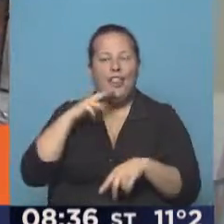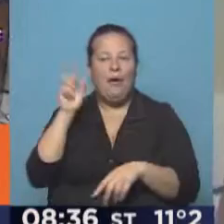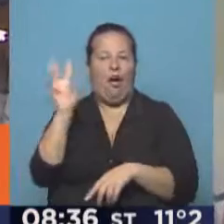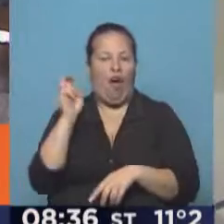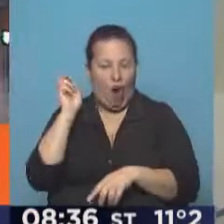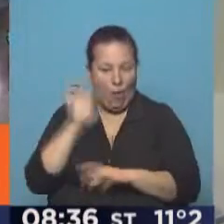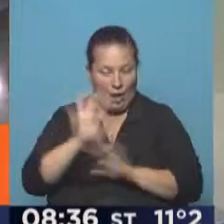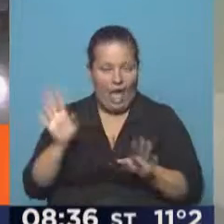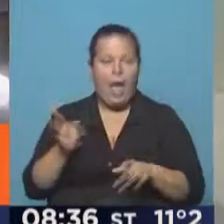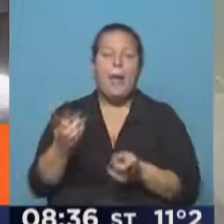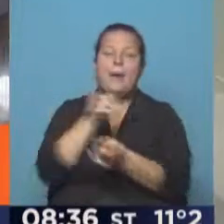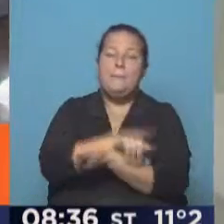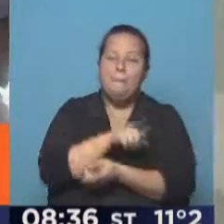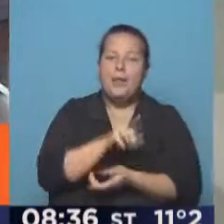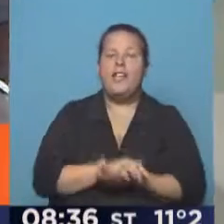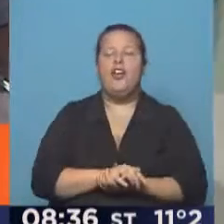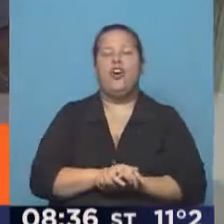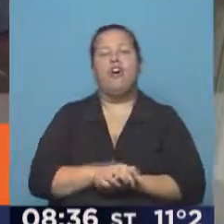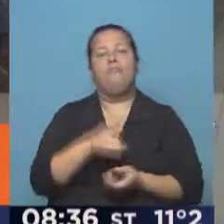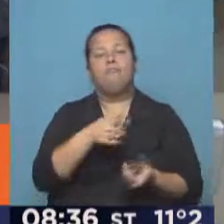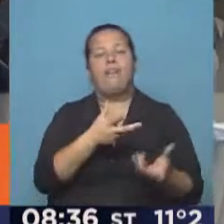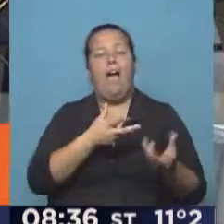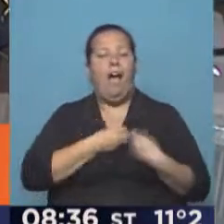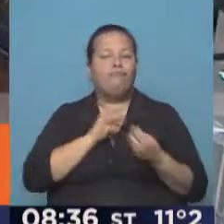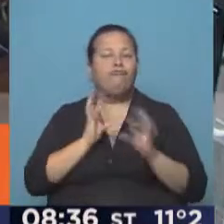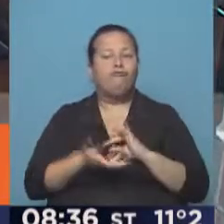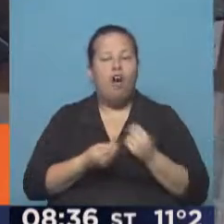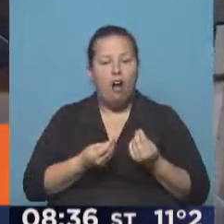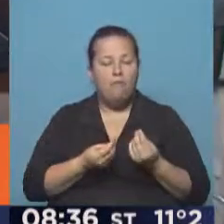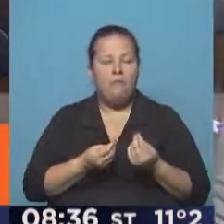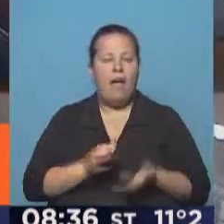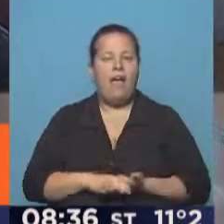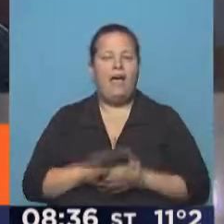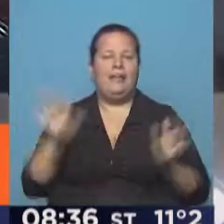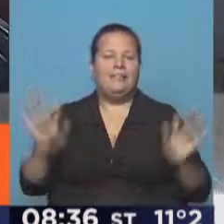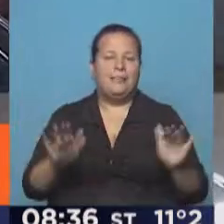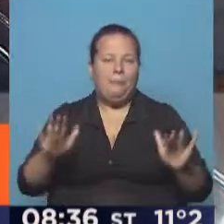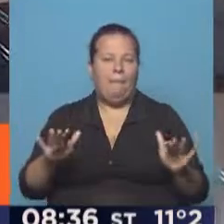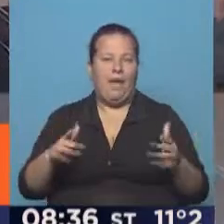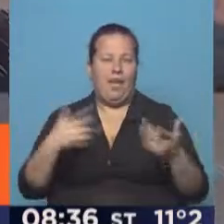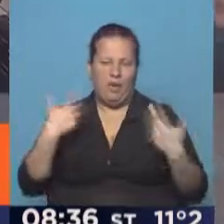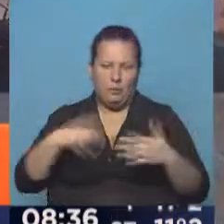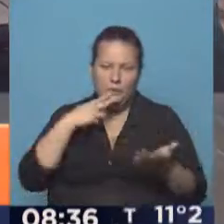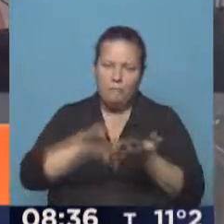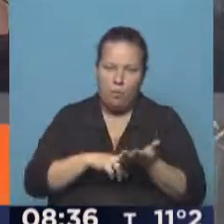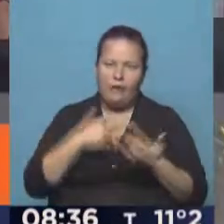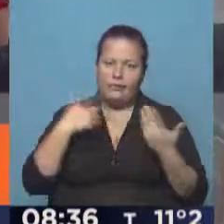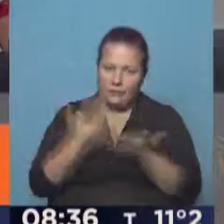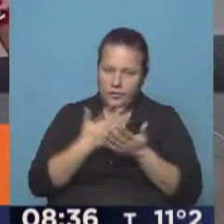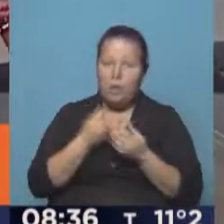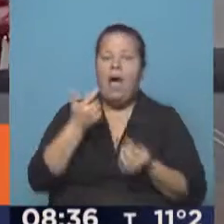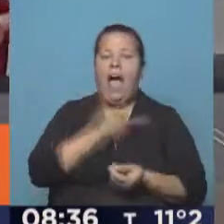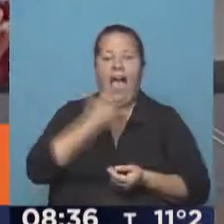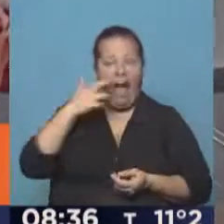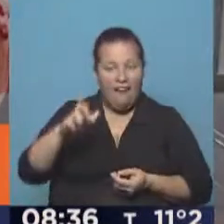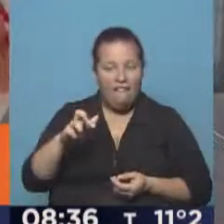cobra. Pero esto nos va a ayudar a paliar la mochila fiscal que nosotros hemos tenido, porque la AFIP